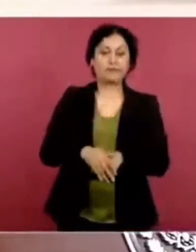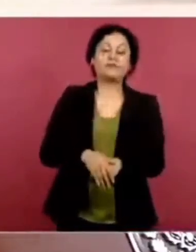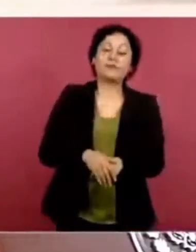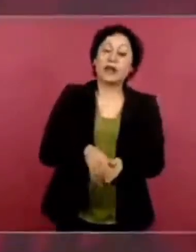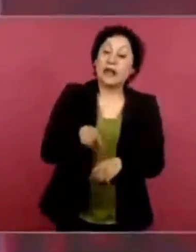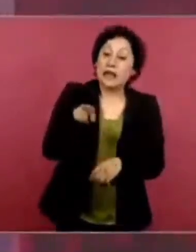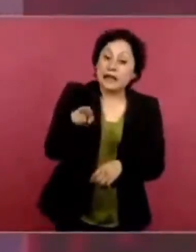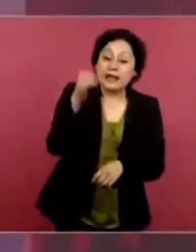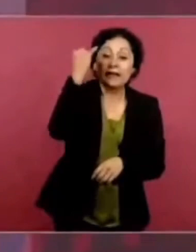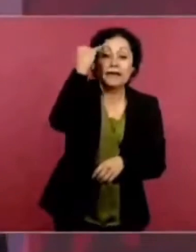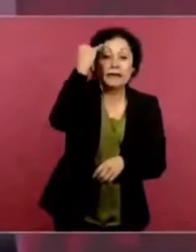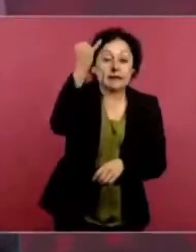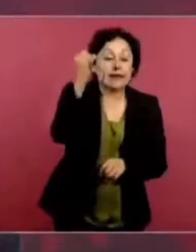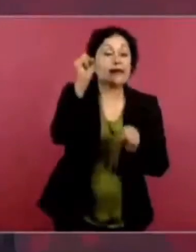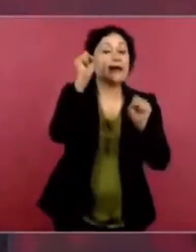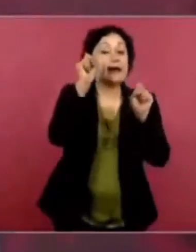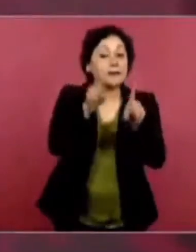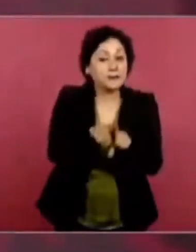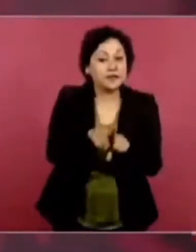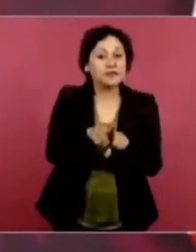lo de el